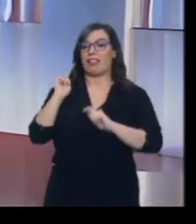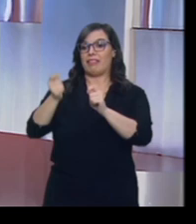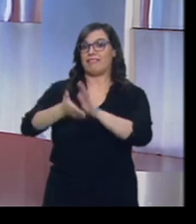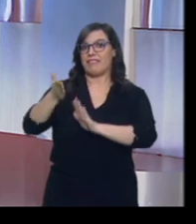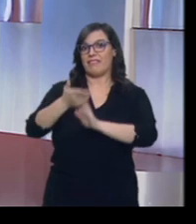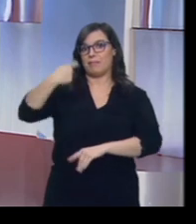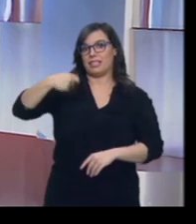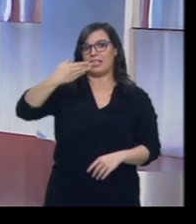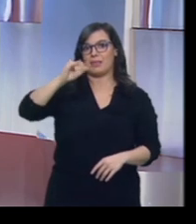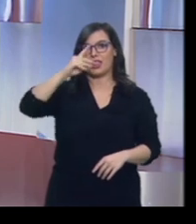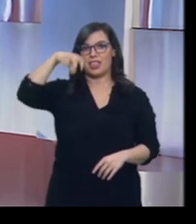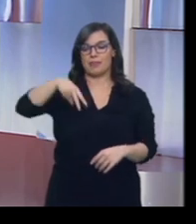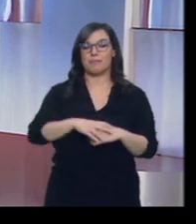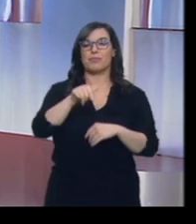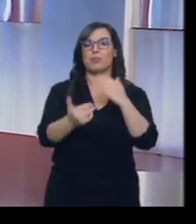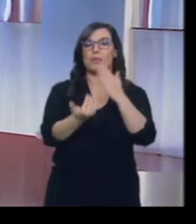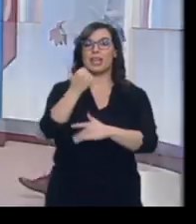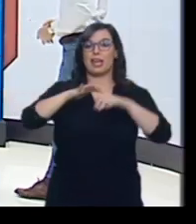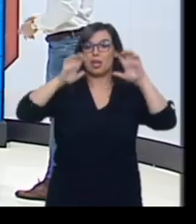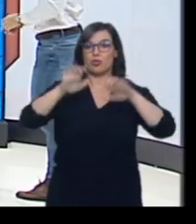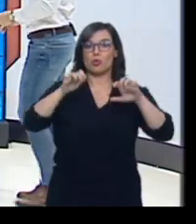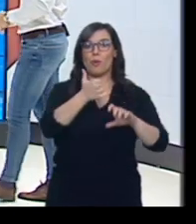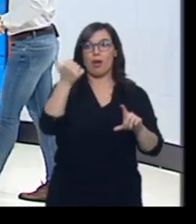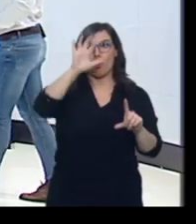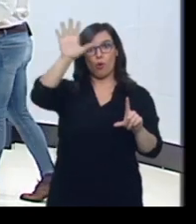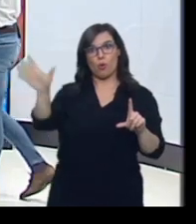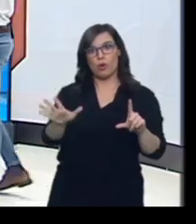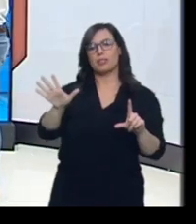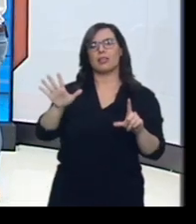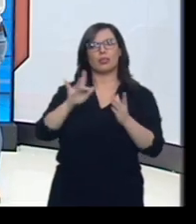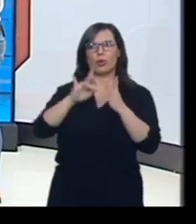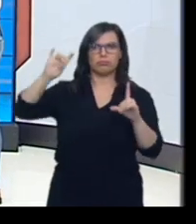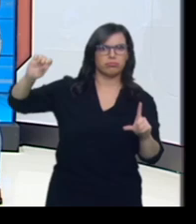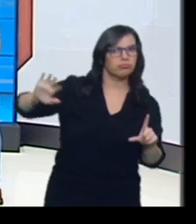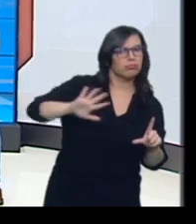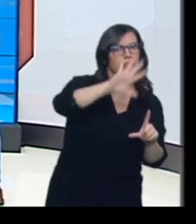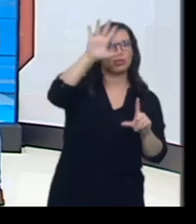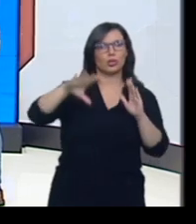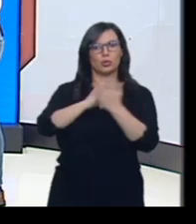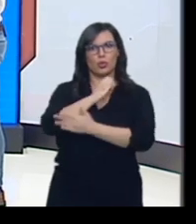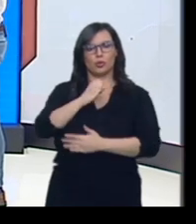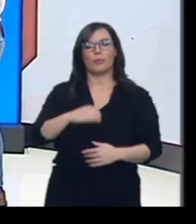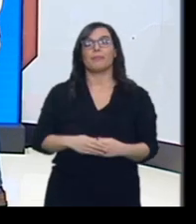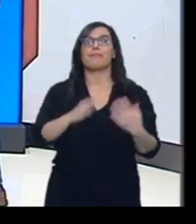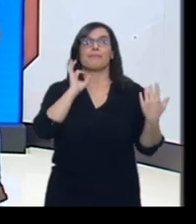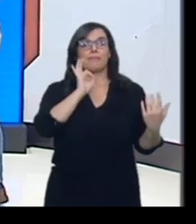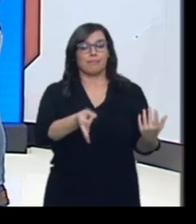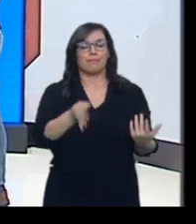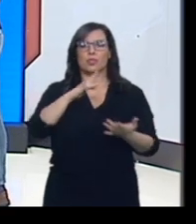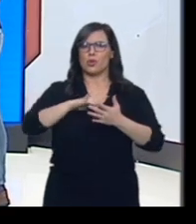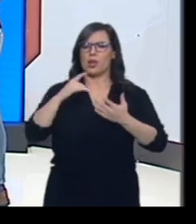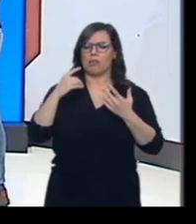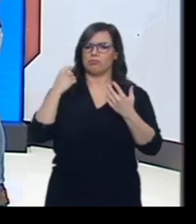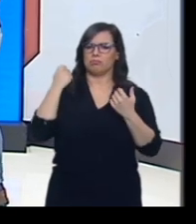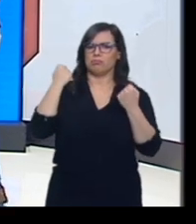Hemos amanecido con lluvias en el oeste y se van a ir extendiendo, Francisco, por toda la comunidad en las próximas horas. Así es, Pilar. De hecho, se van a intensificar